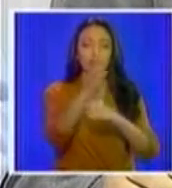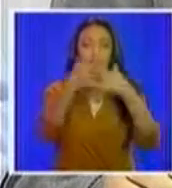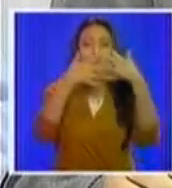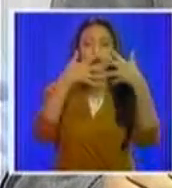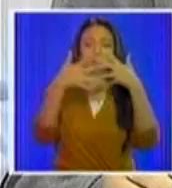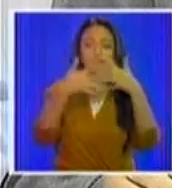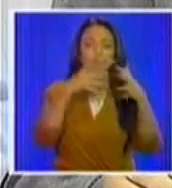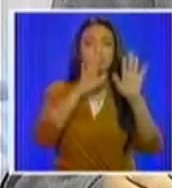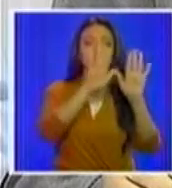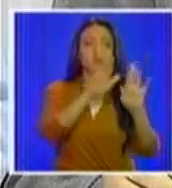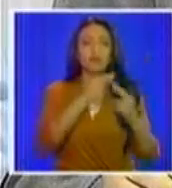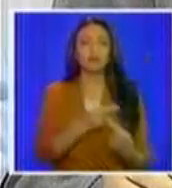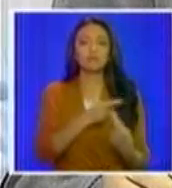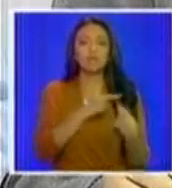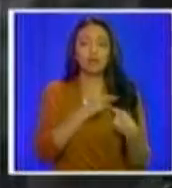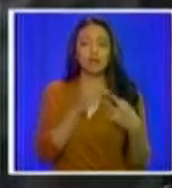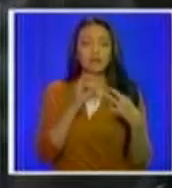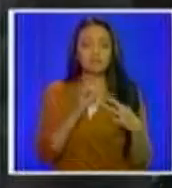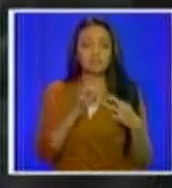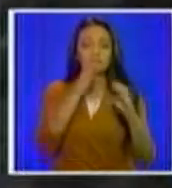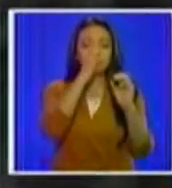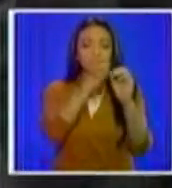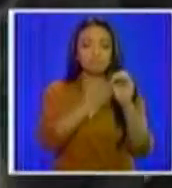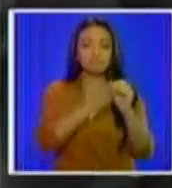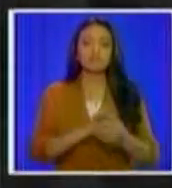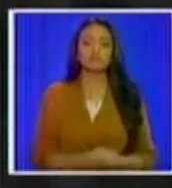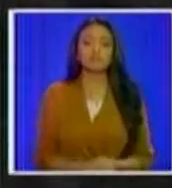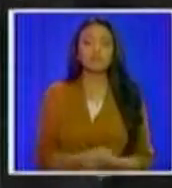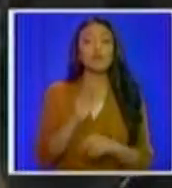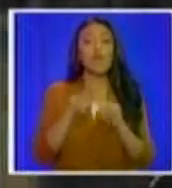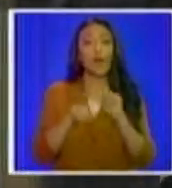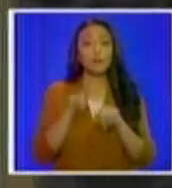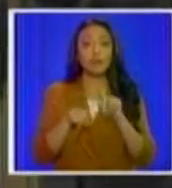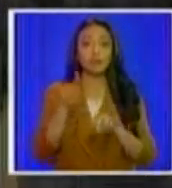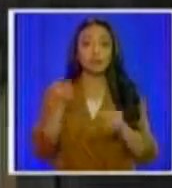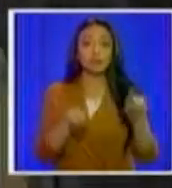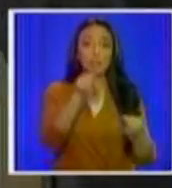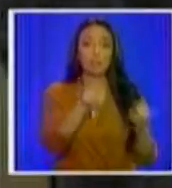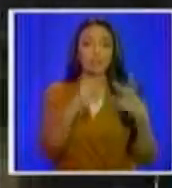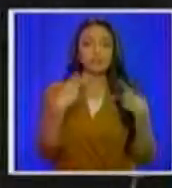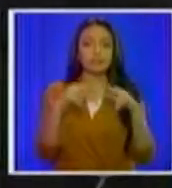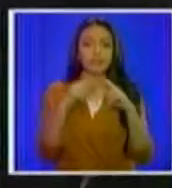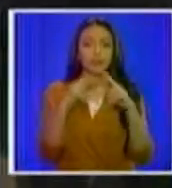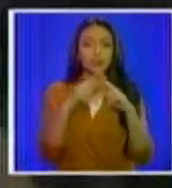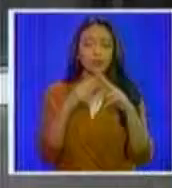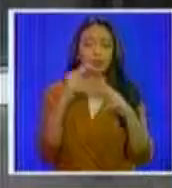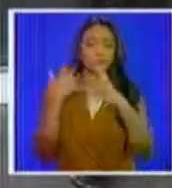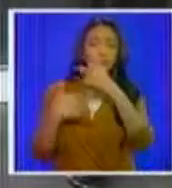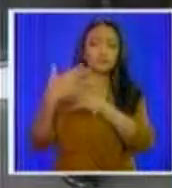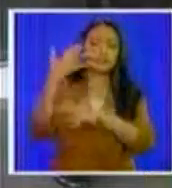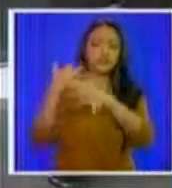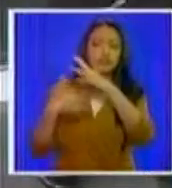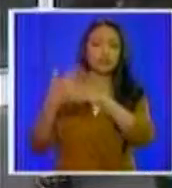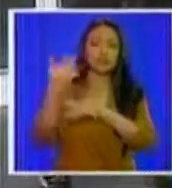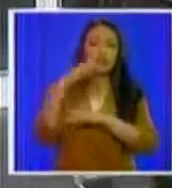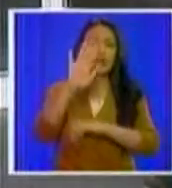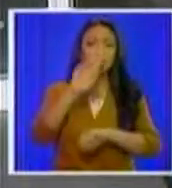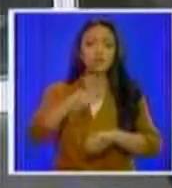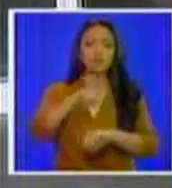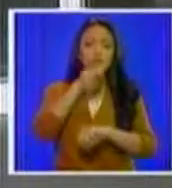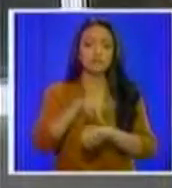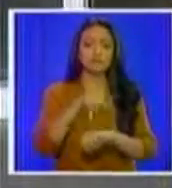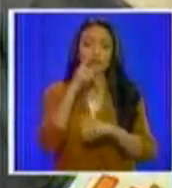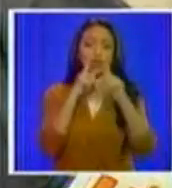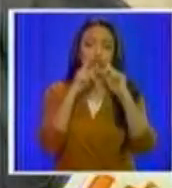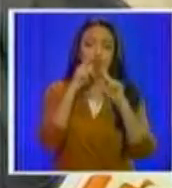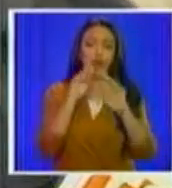de responsabilidad y de coherencia. Consternados, sus amigos, quienes le conocieron durante toda su trayectoria profesional, lloraron su